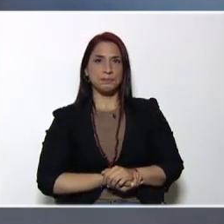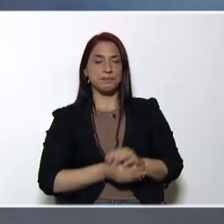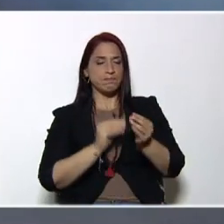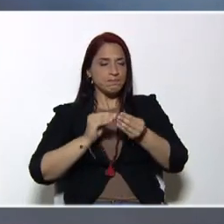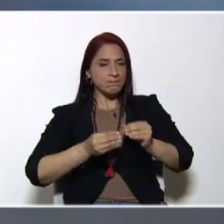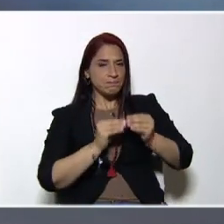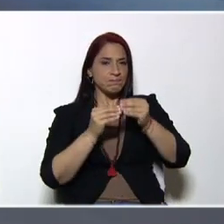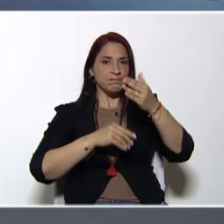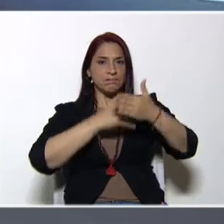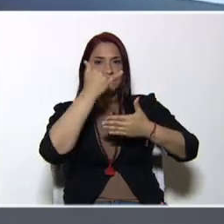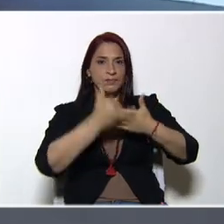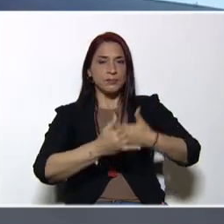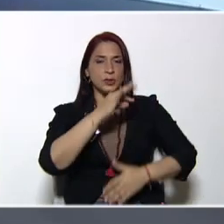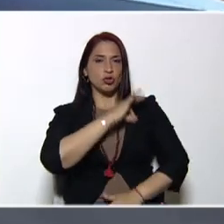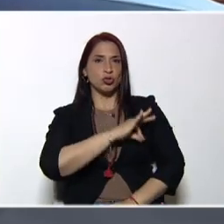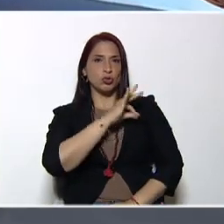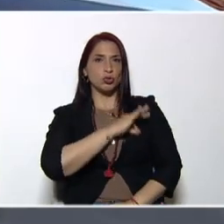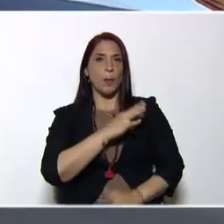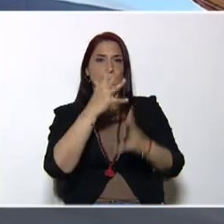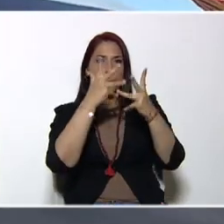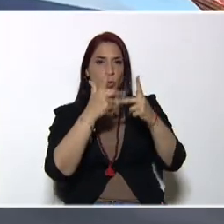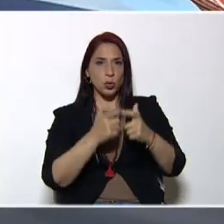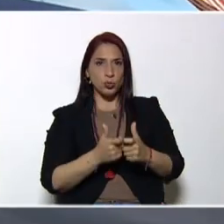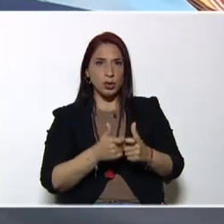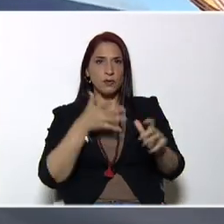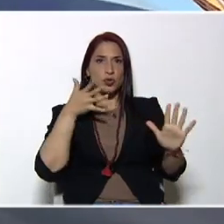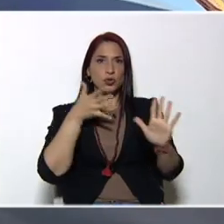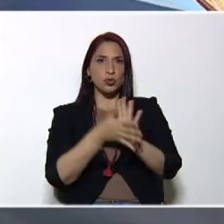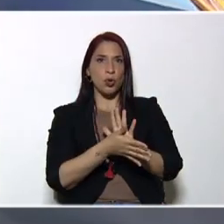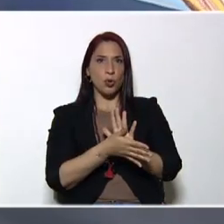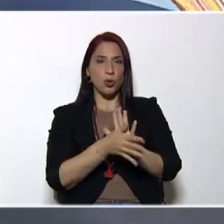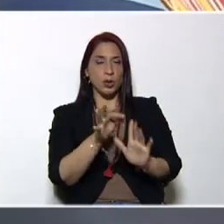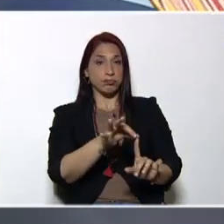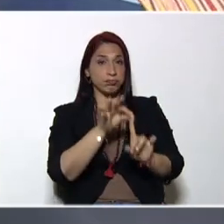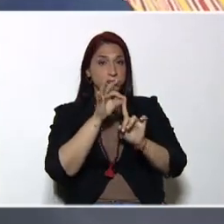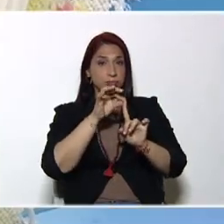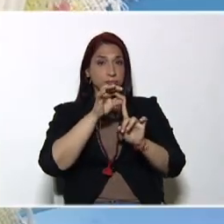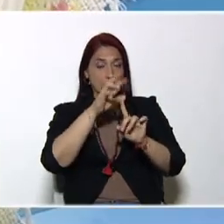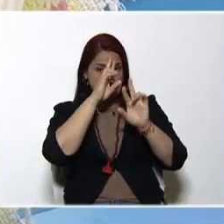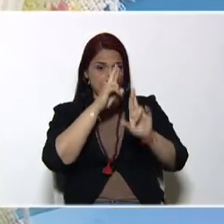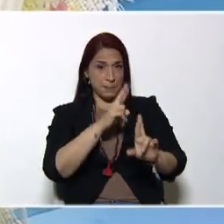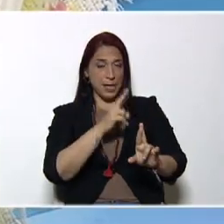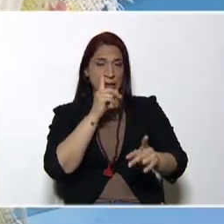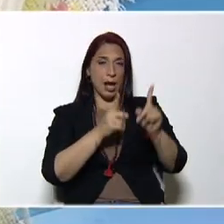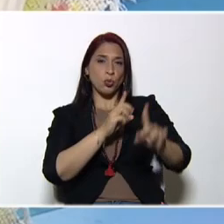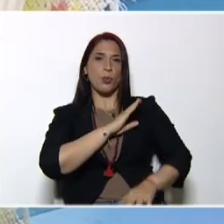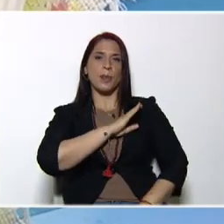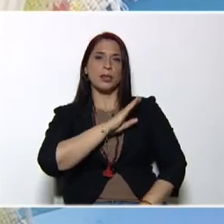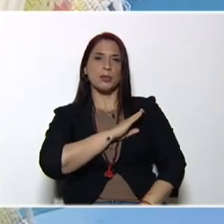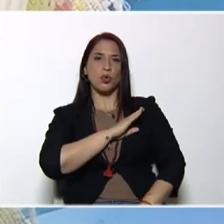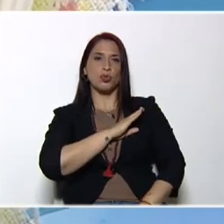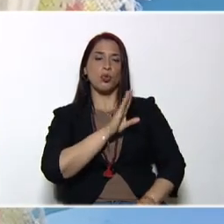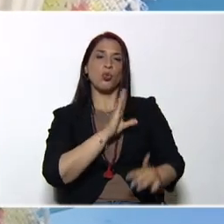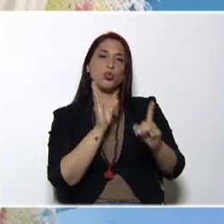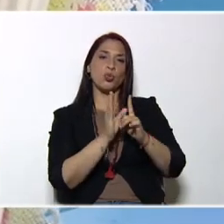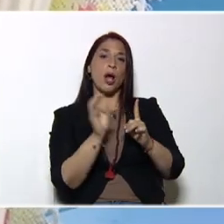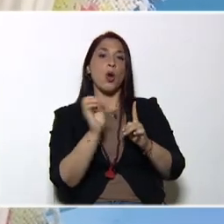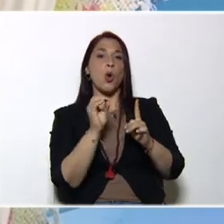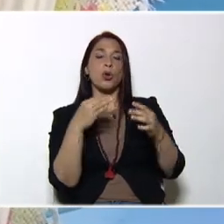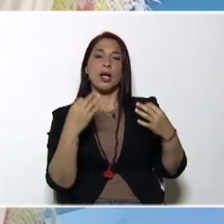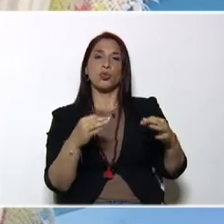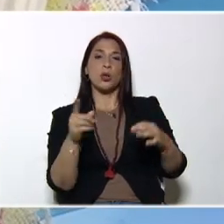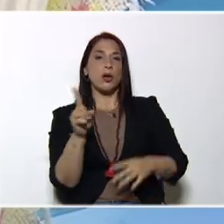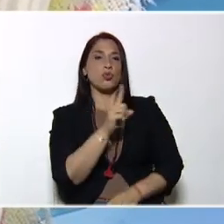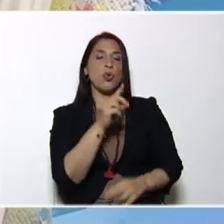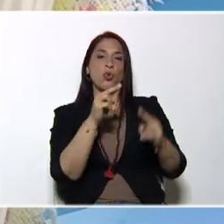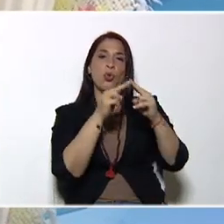elaborar un proyecto socioproductivo que tome en cuenta algún patrimonio cultural o natural que no sea conocido.